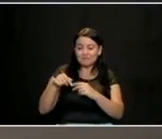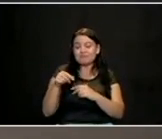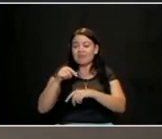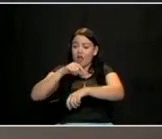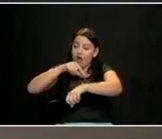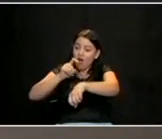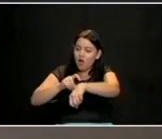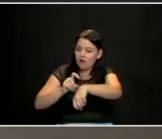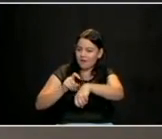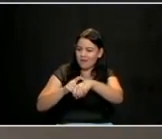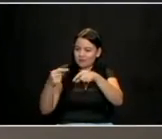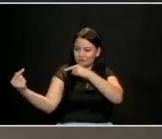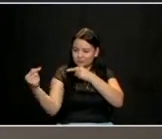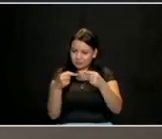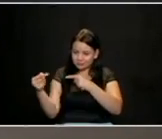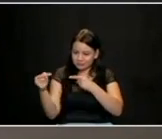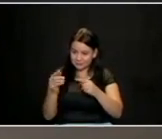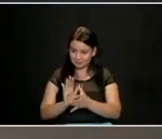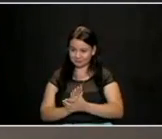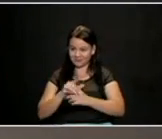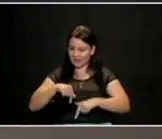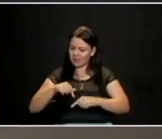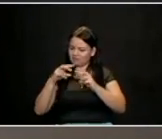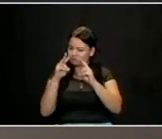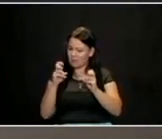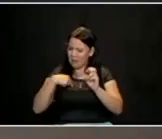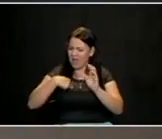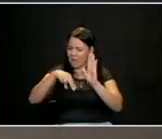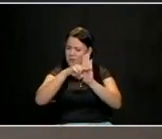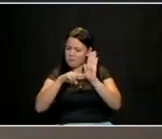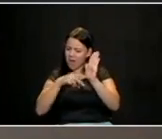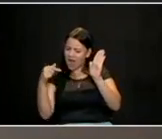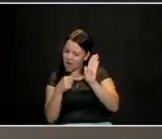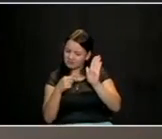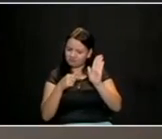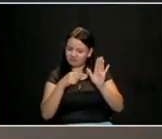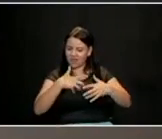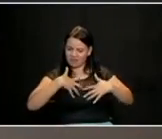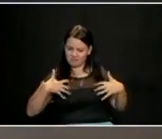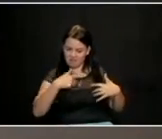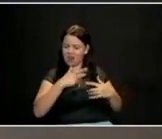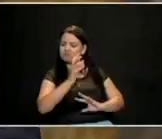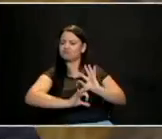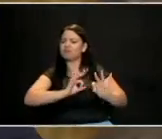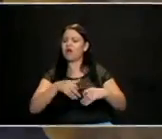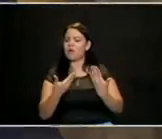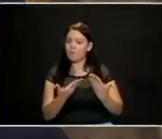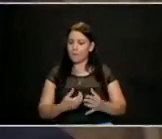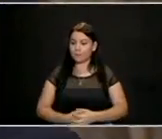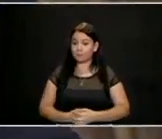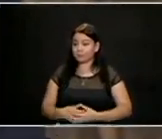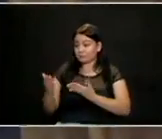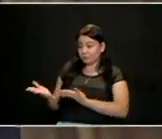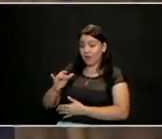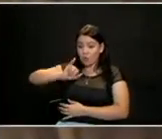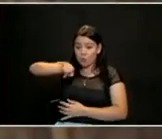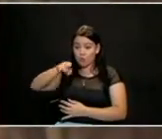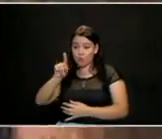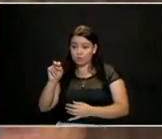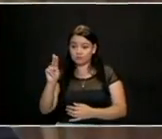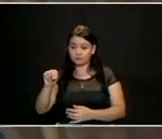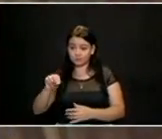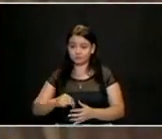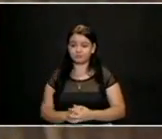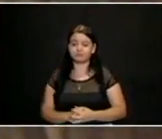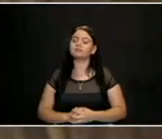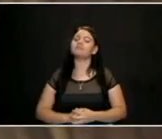esta ronda hablando acerca de la política de protección animal y el turno es para Juan Carlos Vélez. Bueno, yo entiendo que hoy ya la